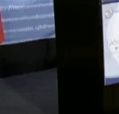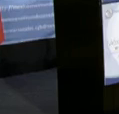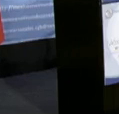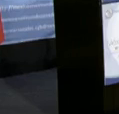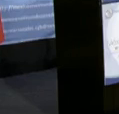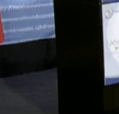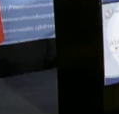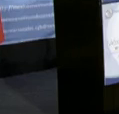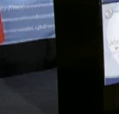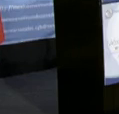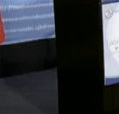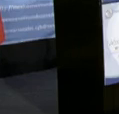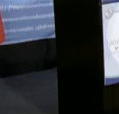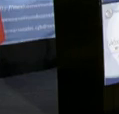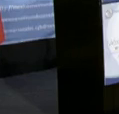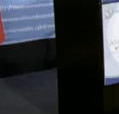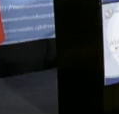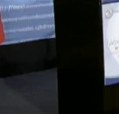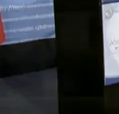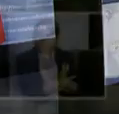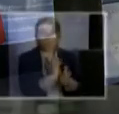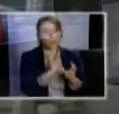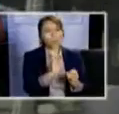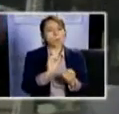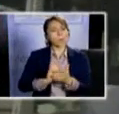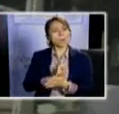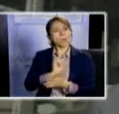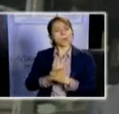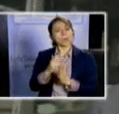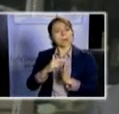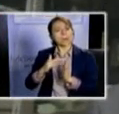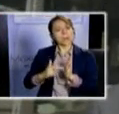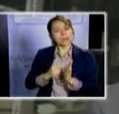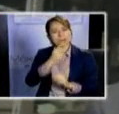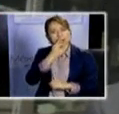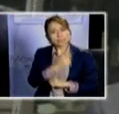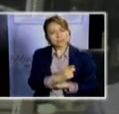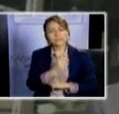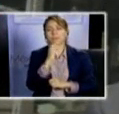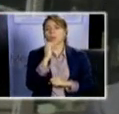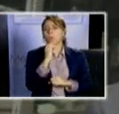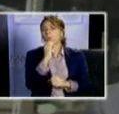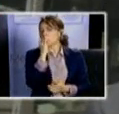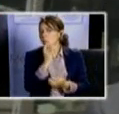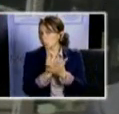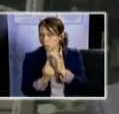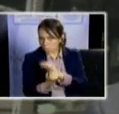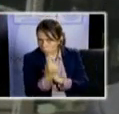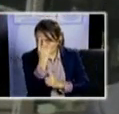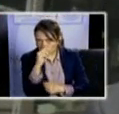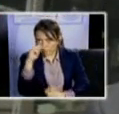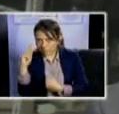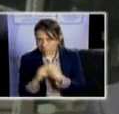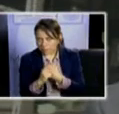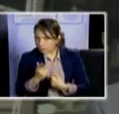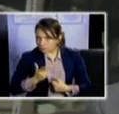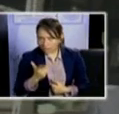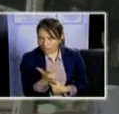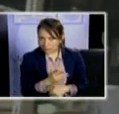y en una política de posicionamiento, no es una política unilateral de algún país, sino que realmente es un